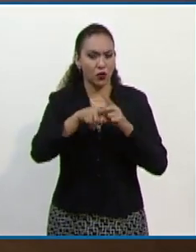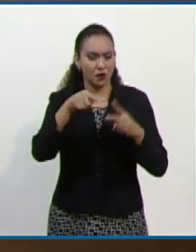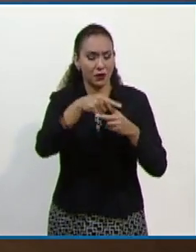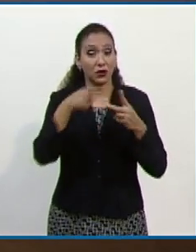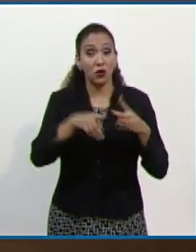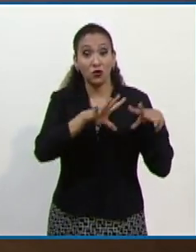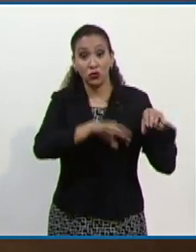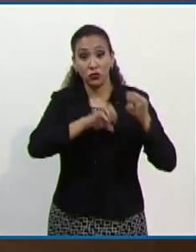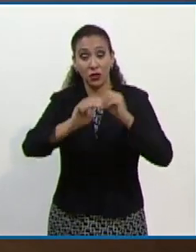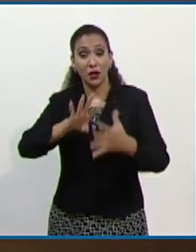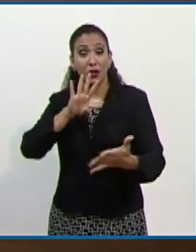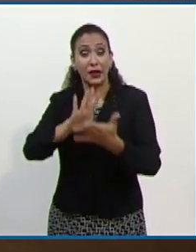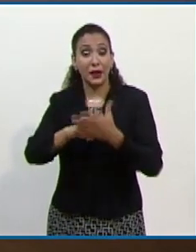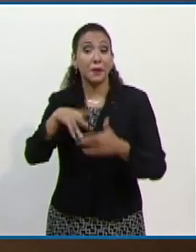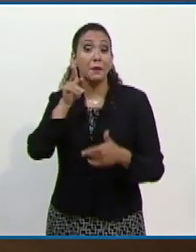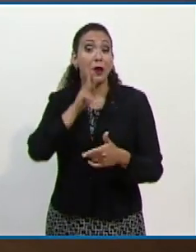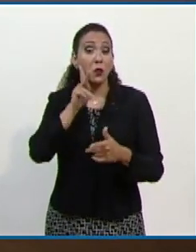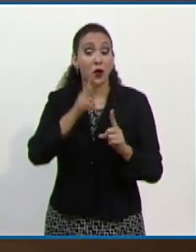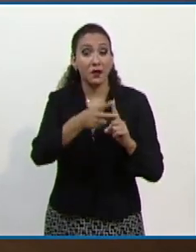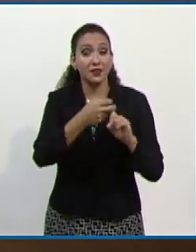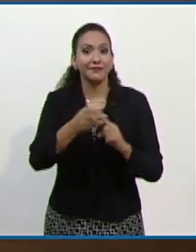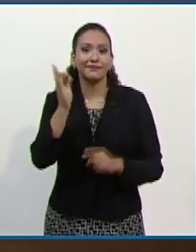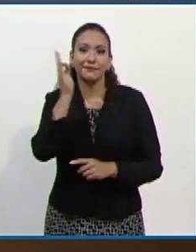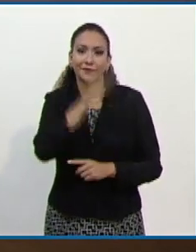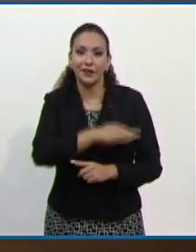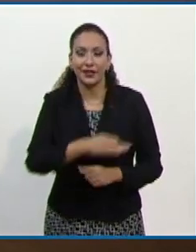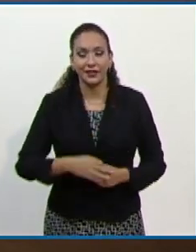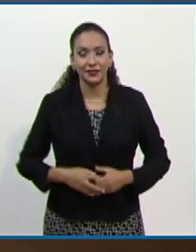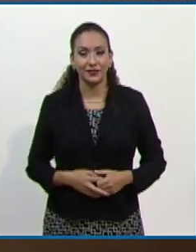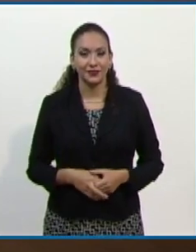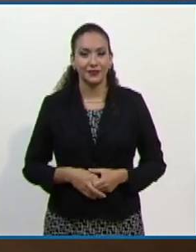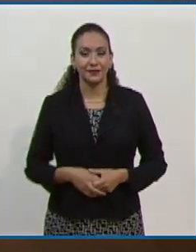con pruebas falsas de secuestro.